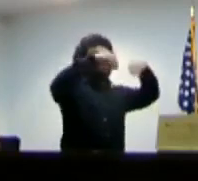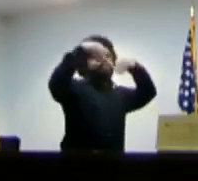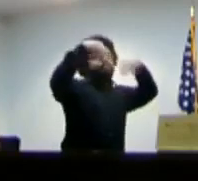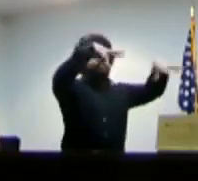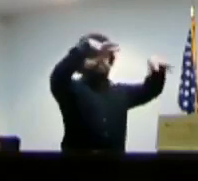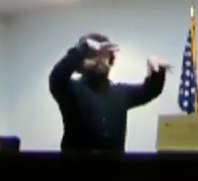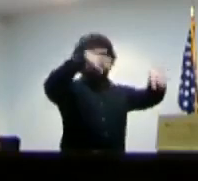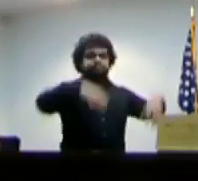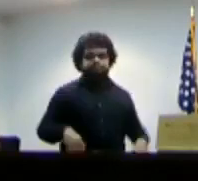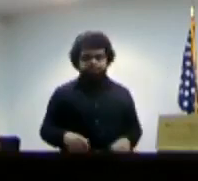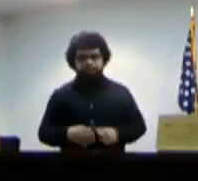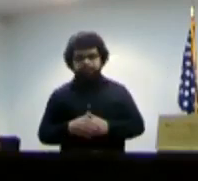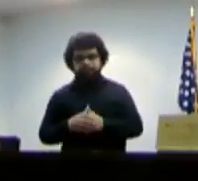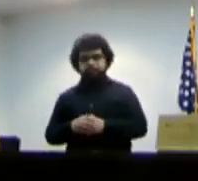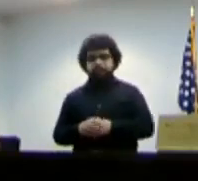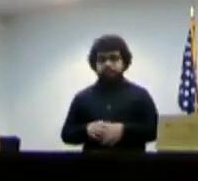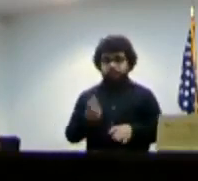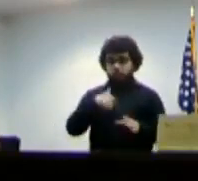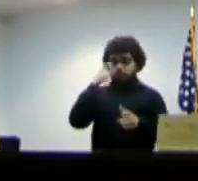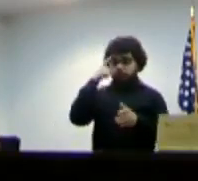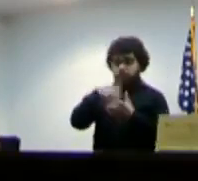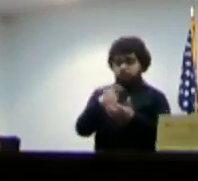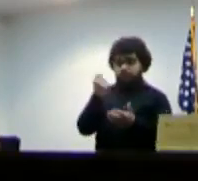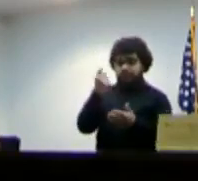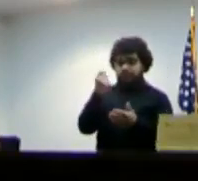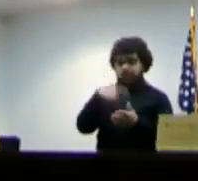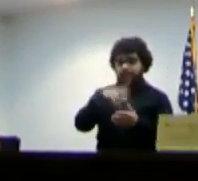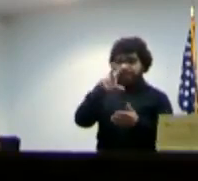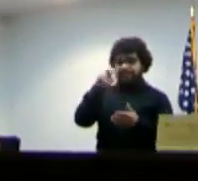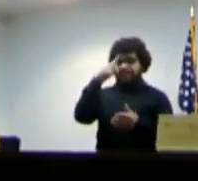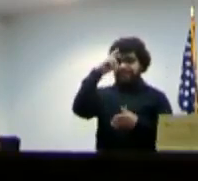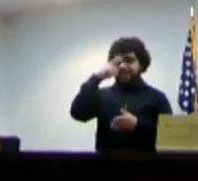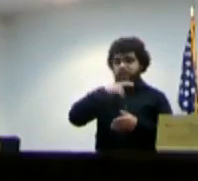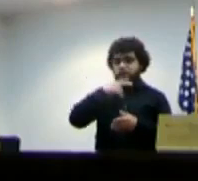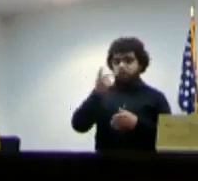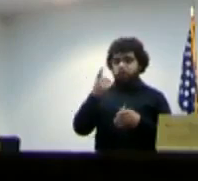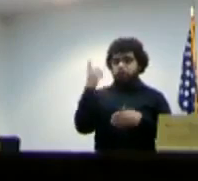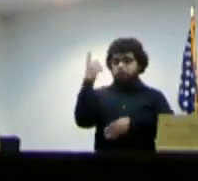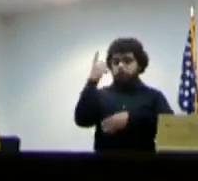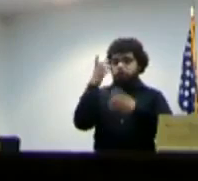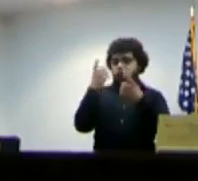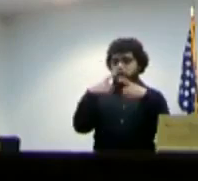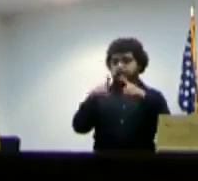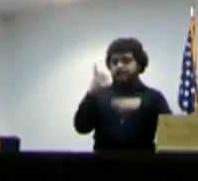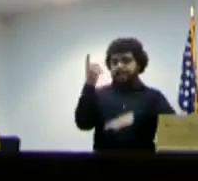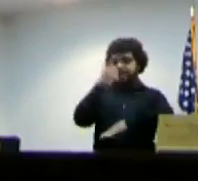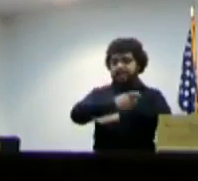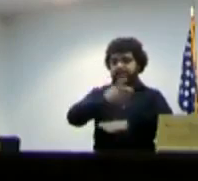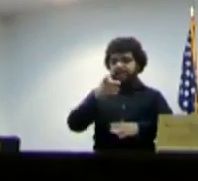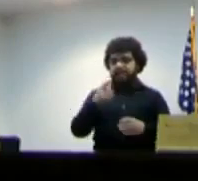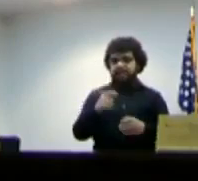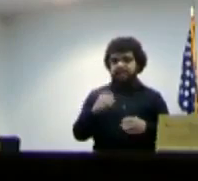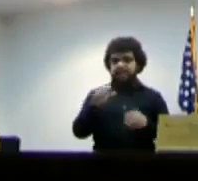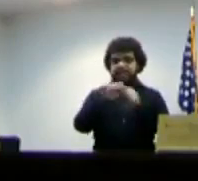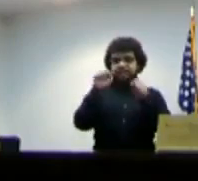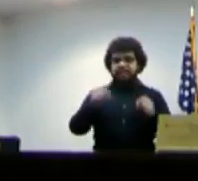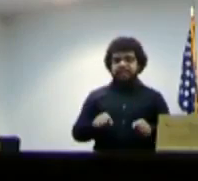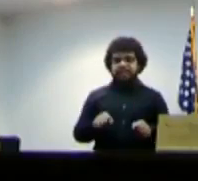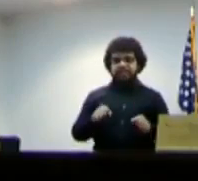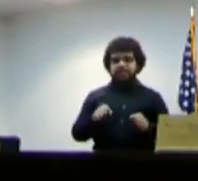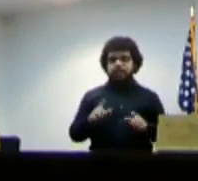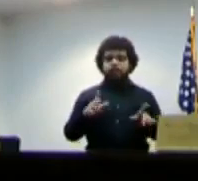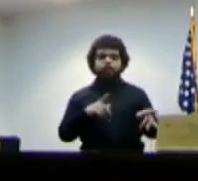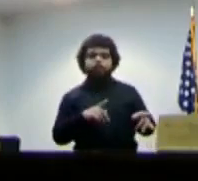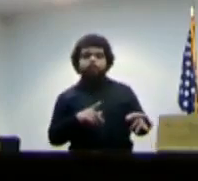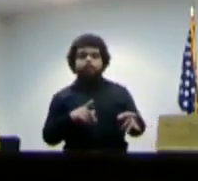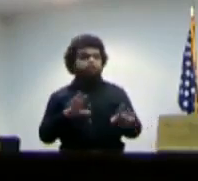avería que ocurrió, según usted indica, el 30 de agosto durante el día en el sistema de transmisión y distribución, ocurrió antes.